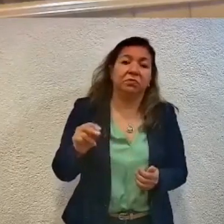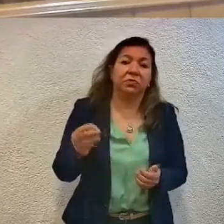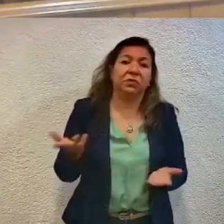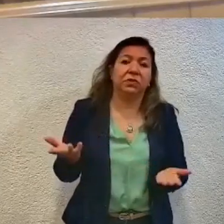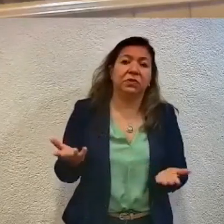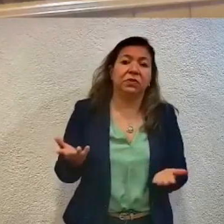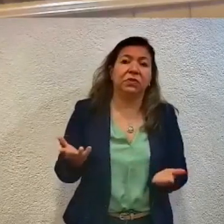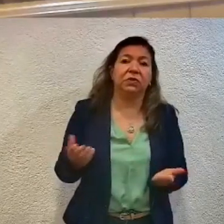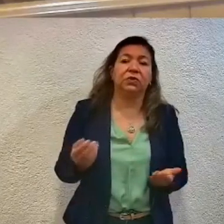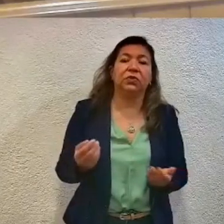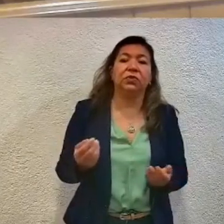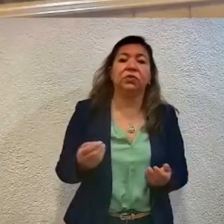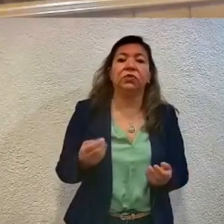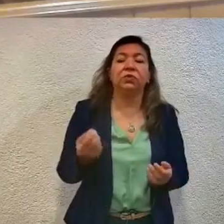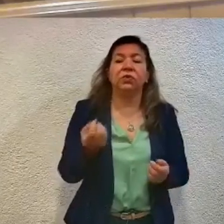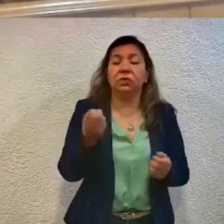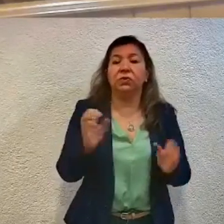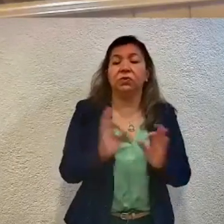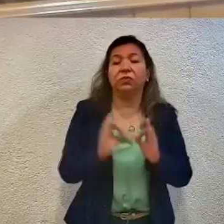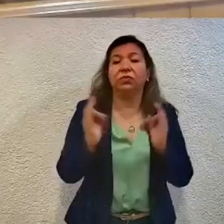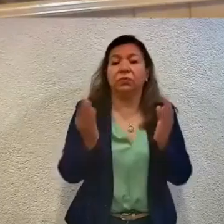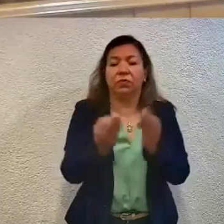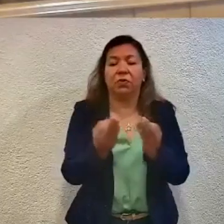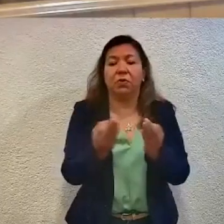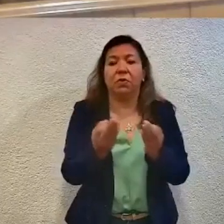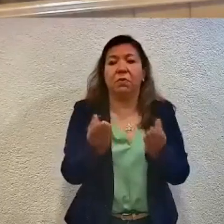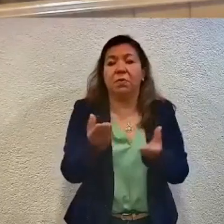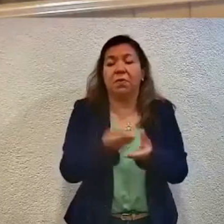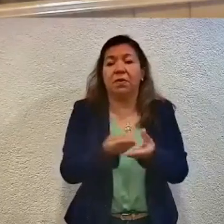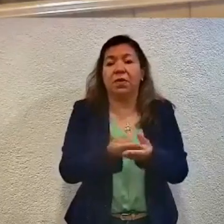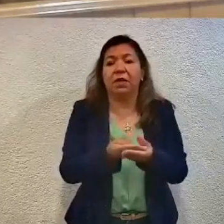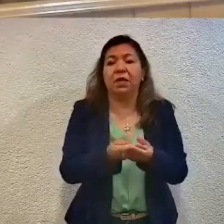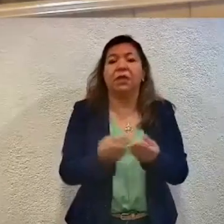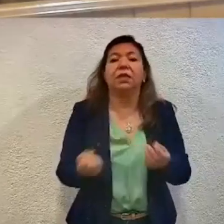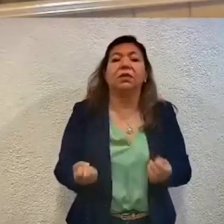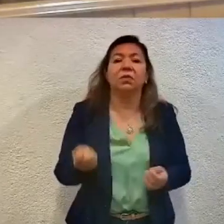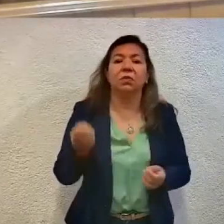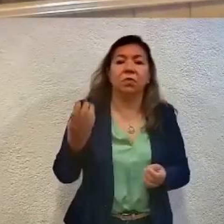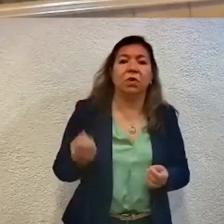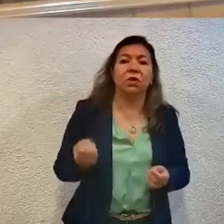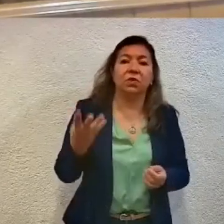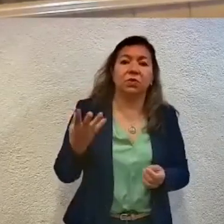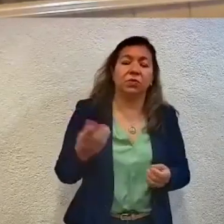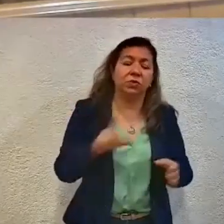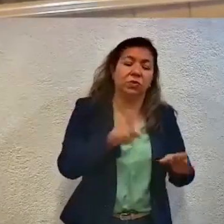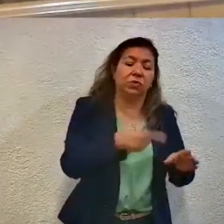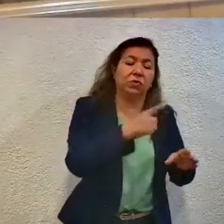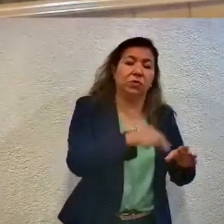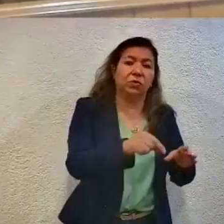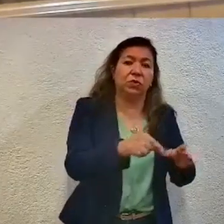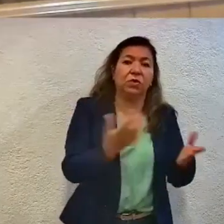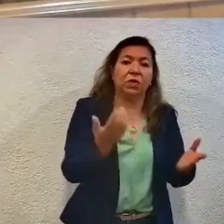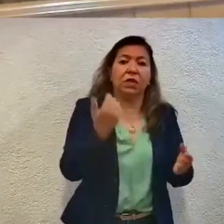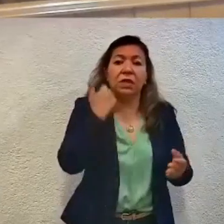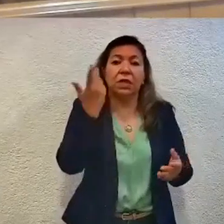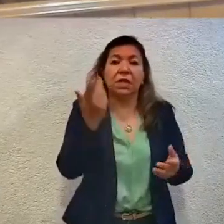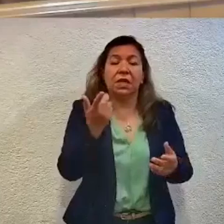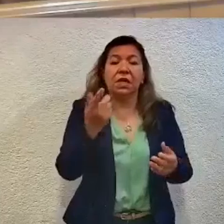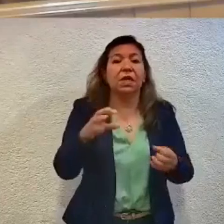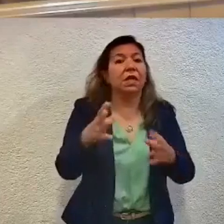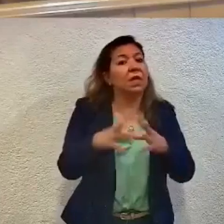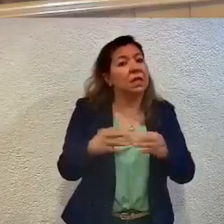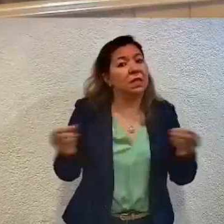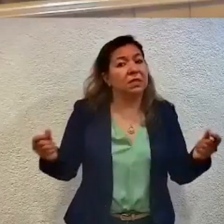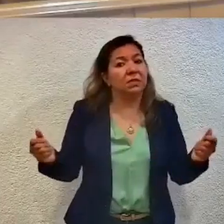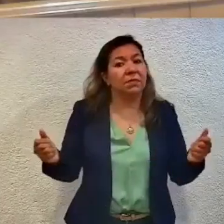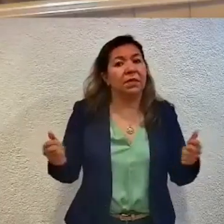no corresponden a una solicitud de recuento de los previstos en la ley electoral, pues tienen la finalidad de evitar la pérdida de registro del